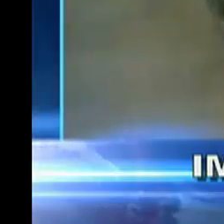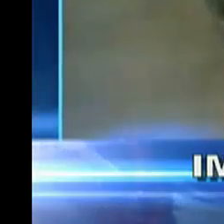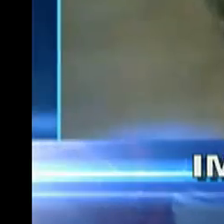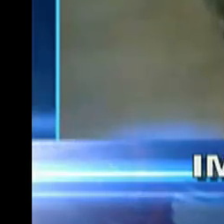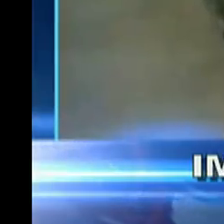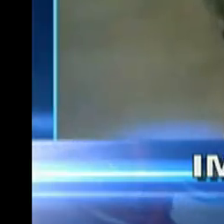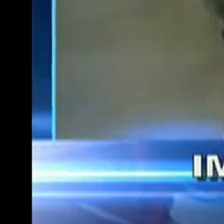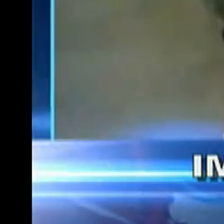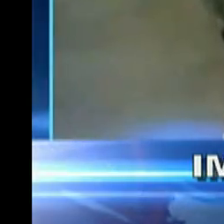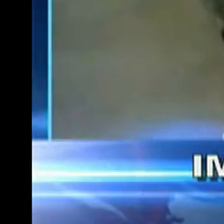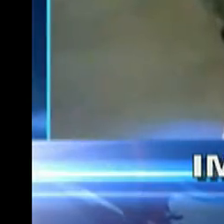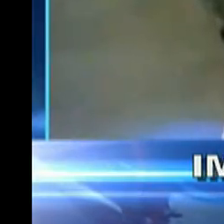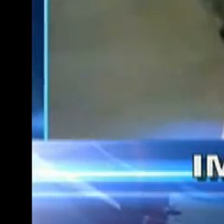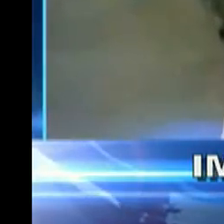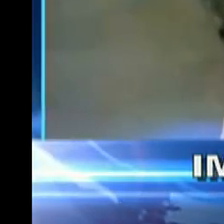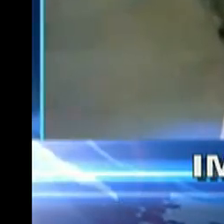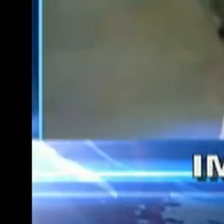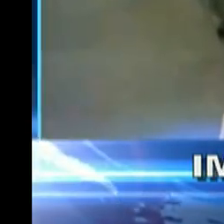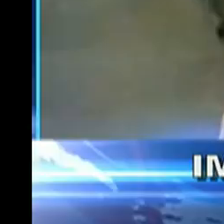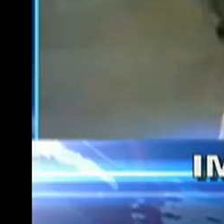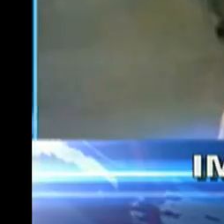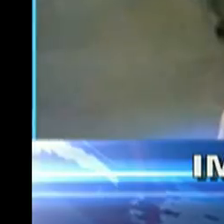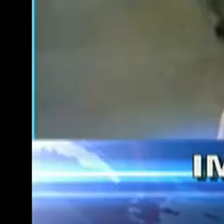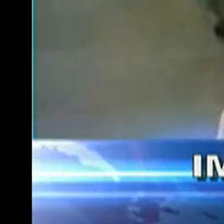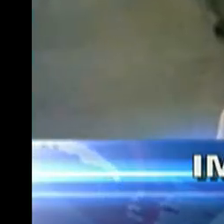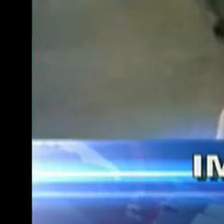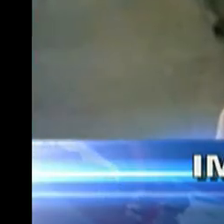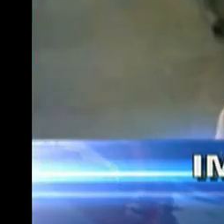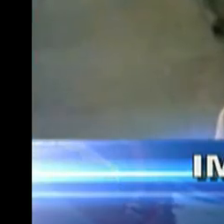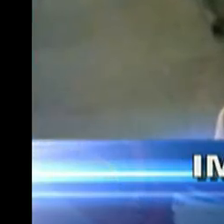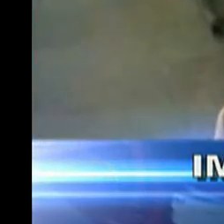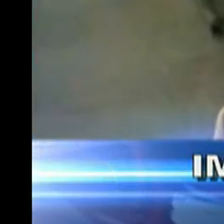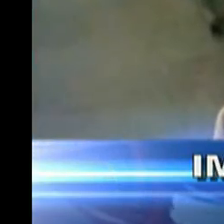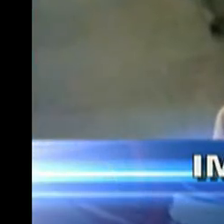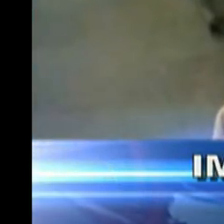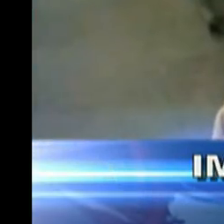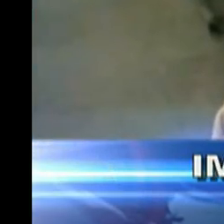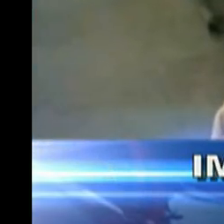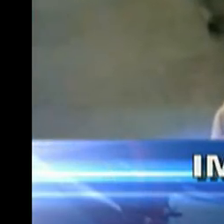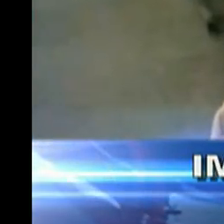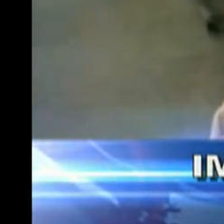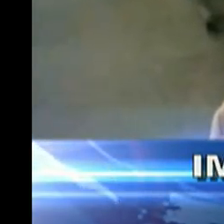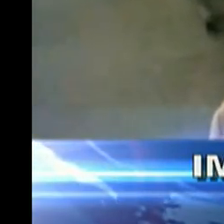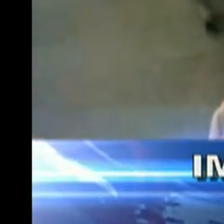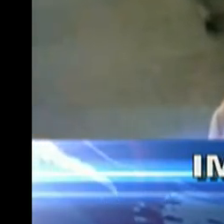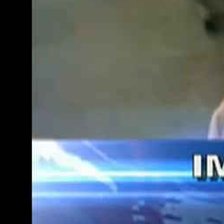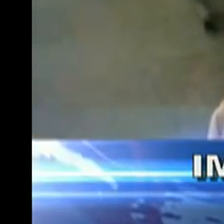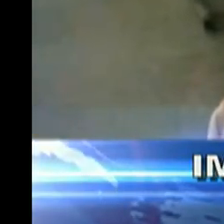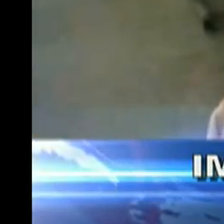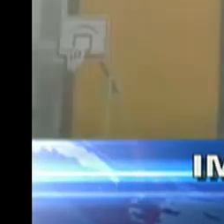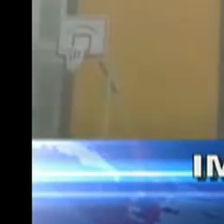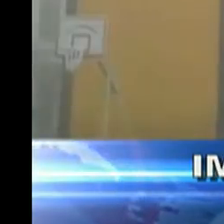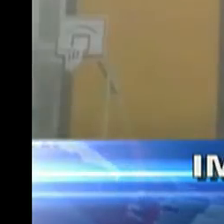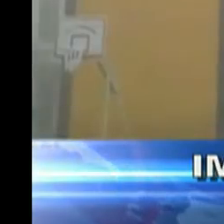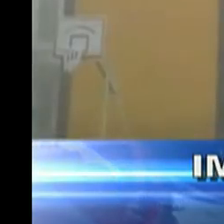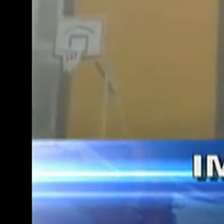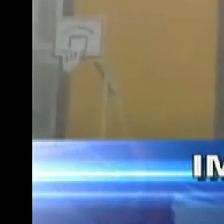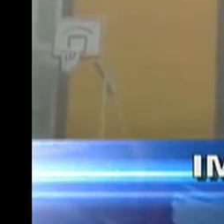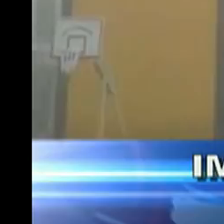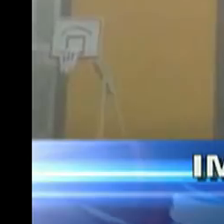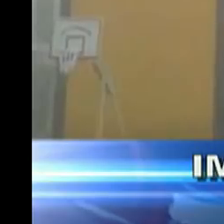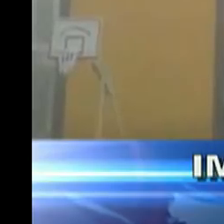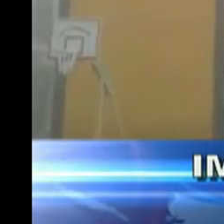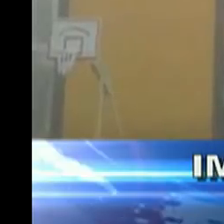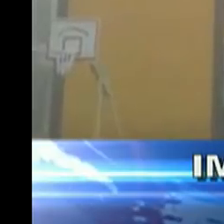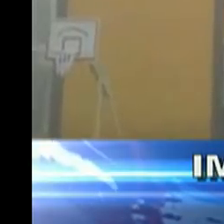En lo internacional, se volvió viral la imagen de un niño chino que llegó